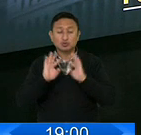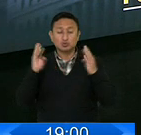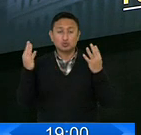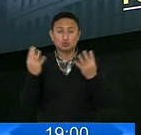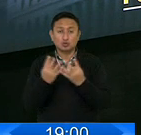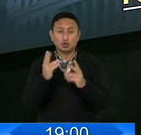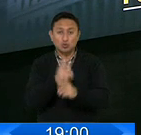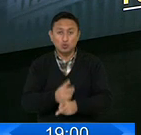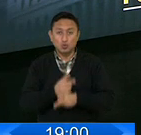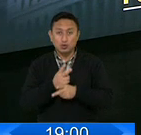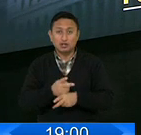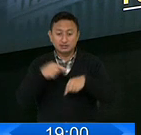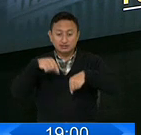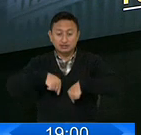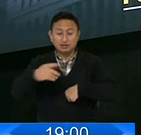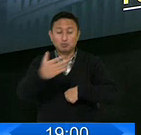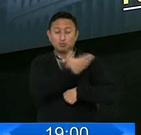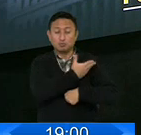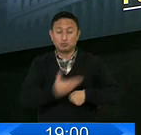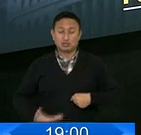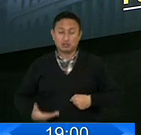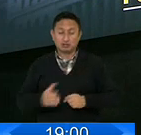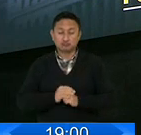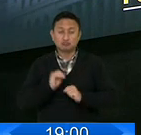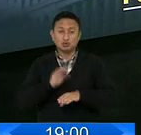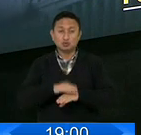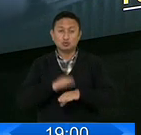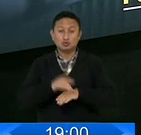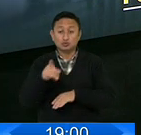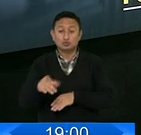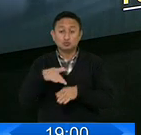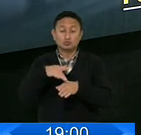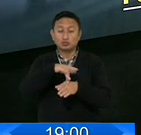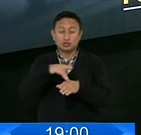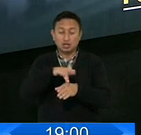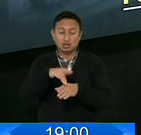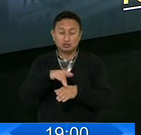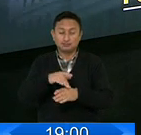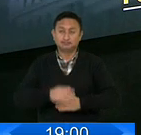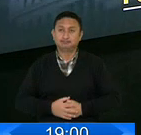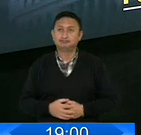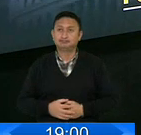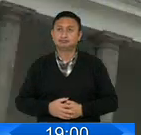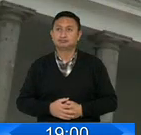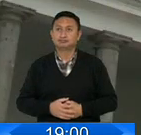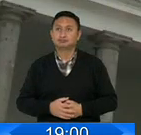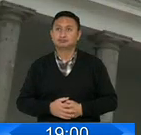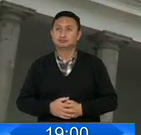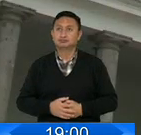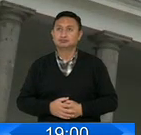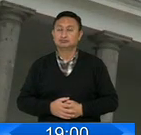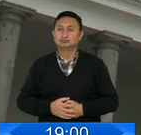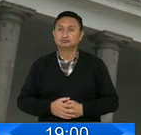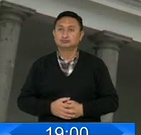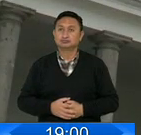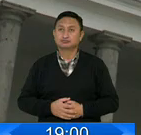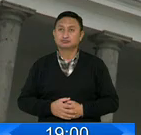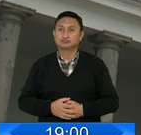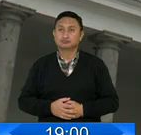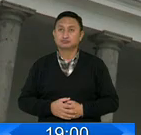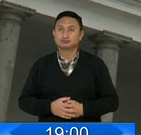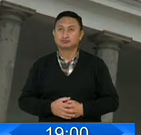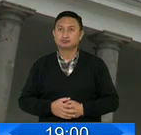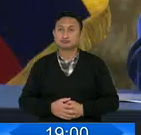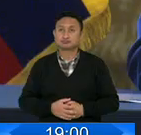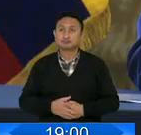epidemiológico en torno al primer mandatario por su alto grado de vulnerabilidad. La información se dio a conocer